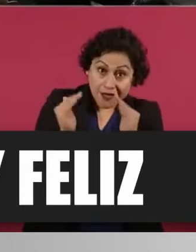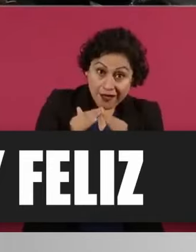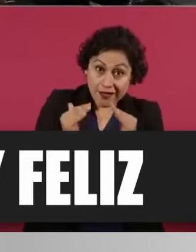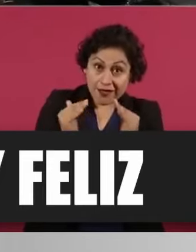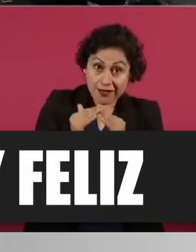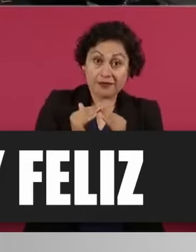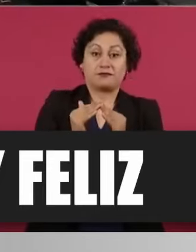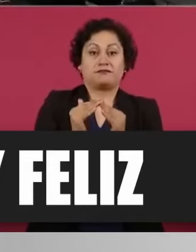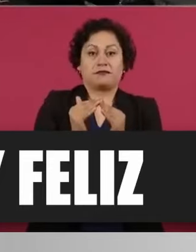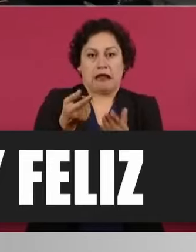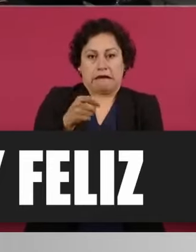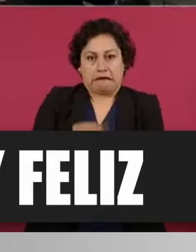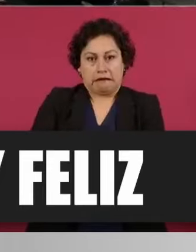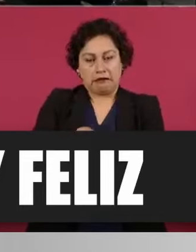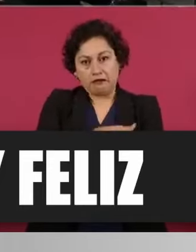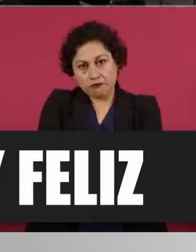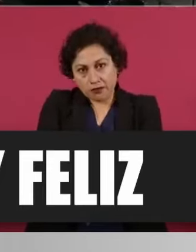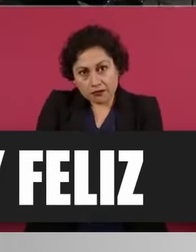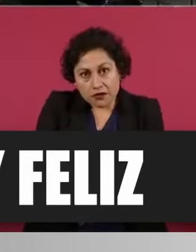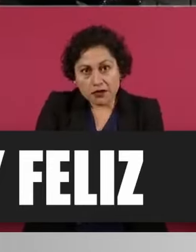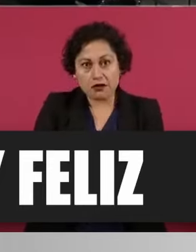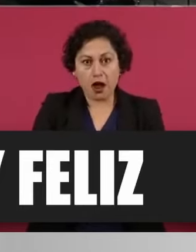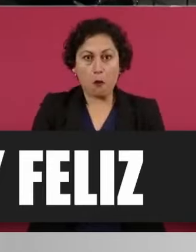la casa, la familia,